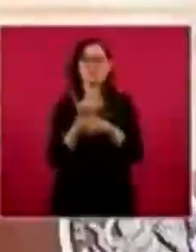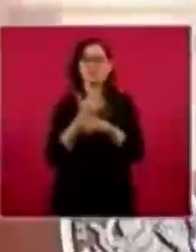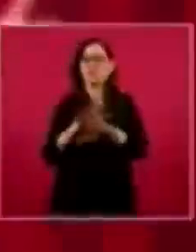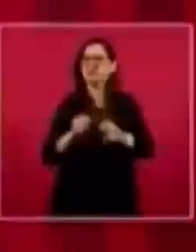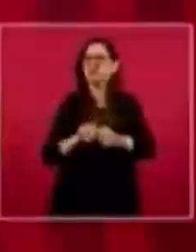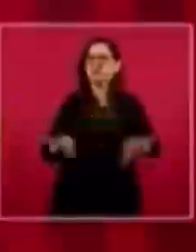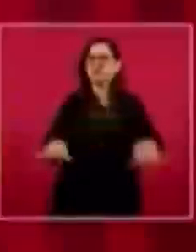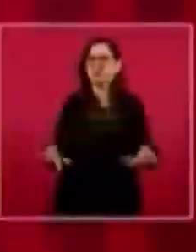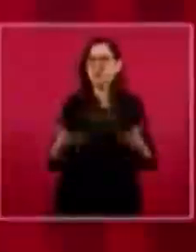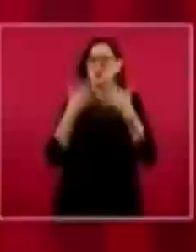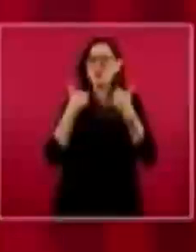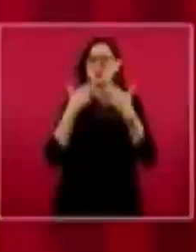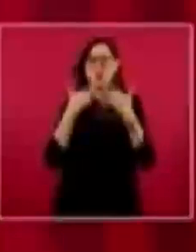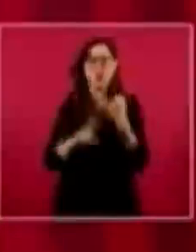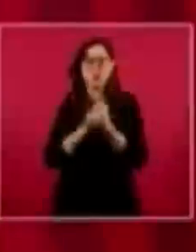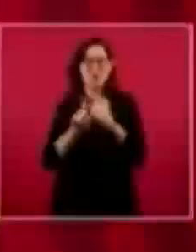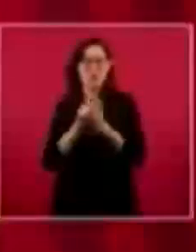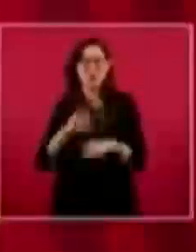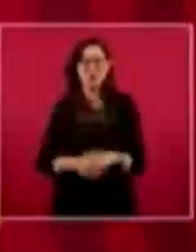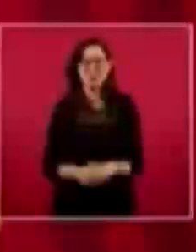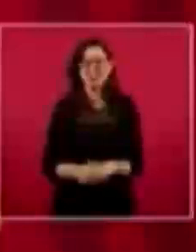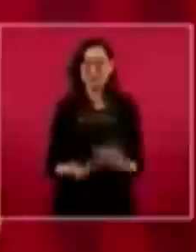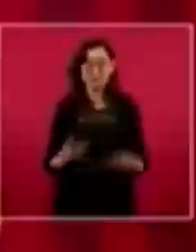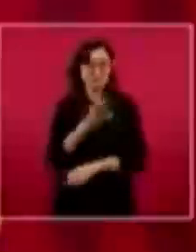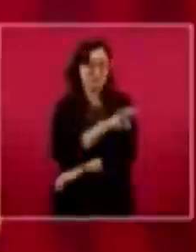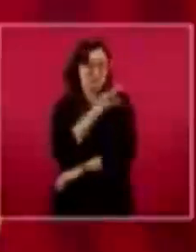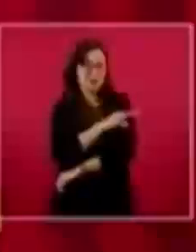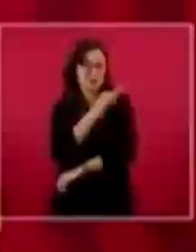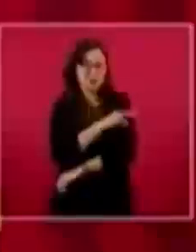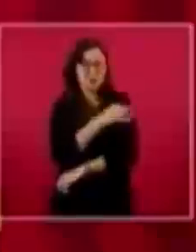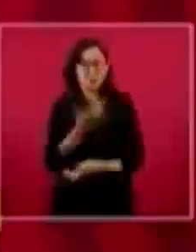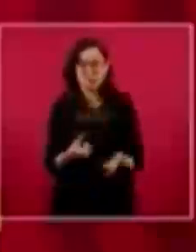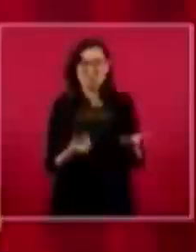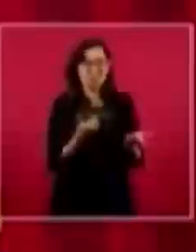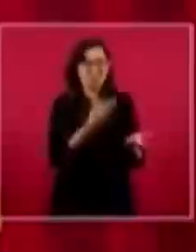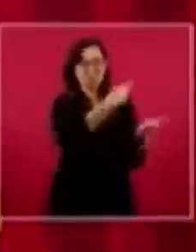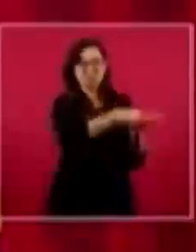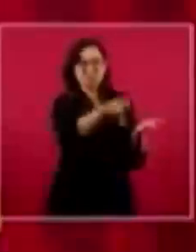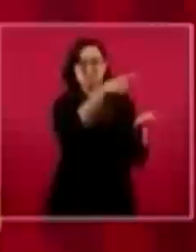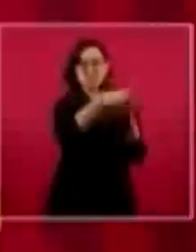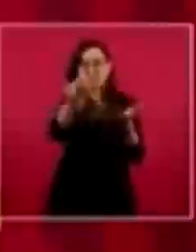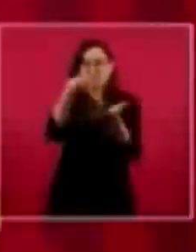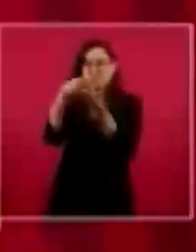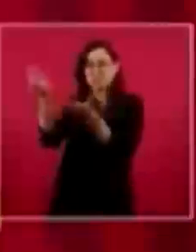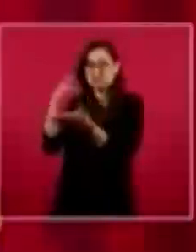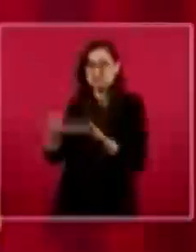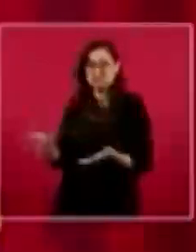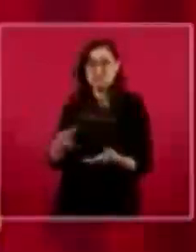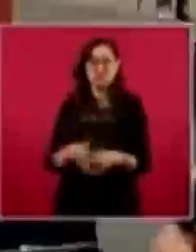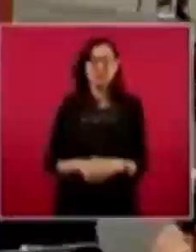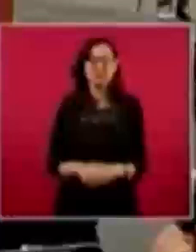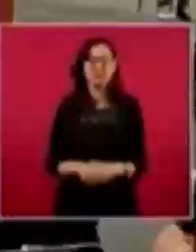Opaco porque hasta hoy no se conocen los términos del contrato para traer a cientos de